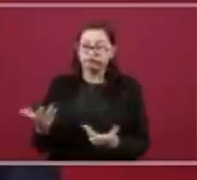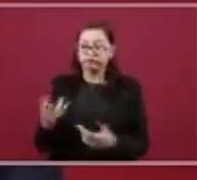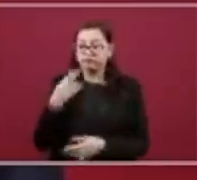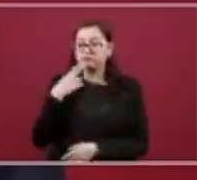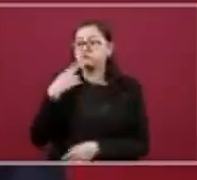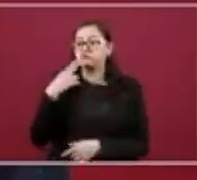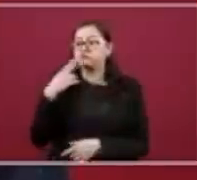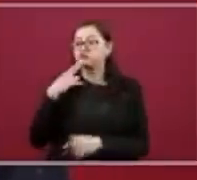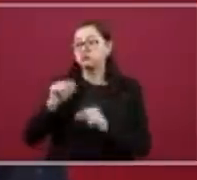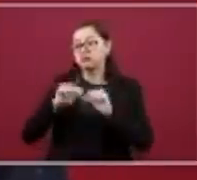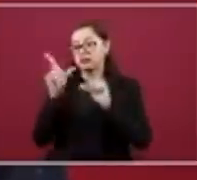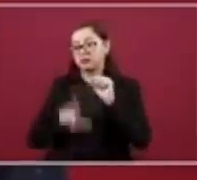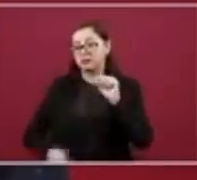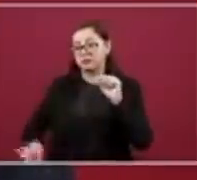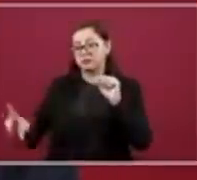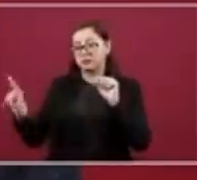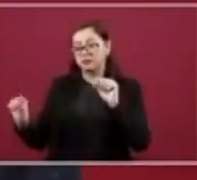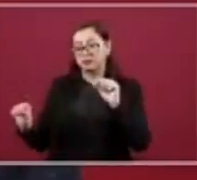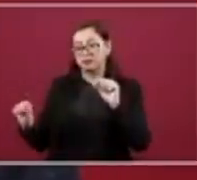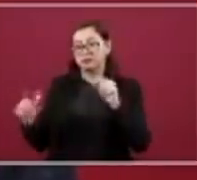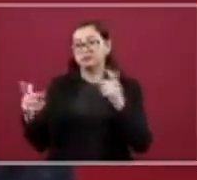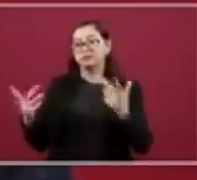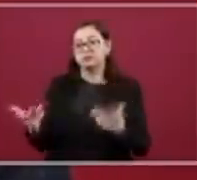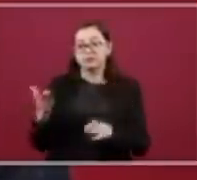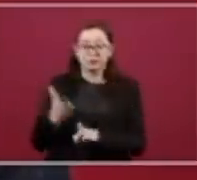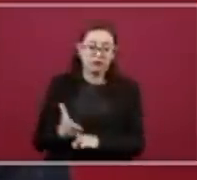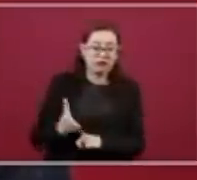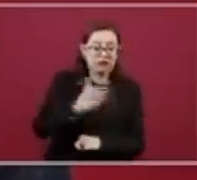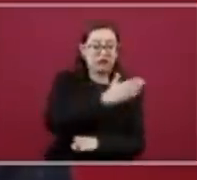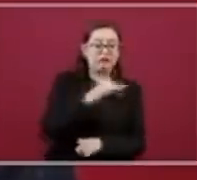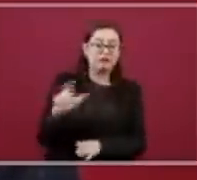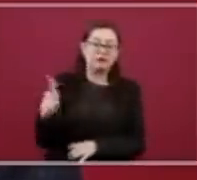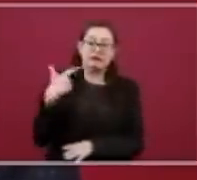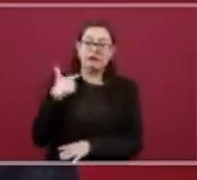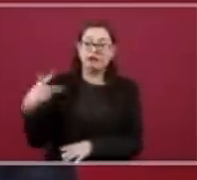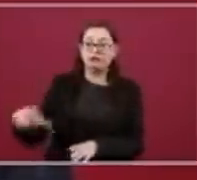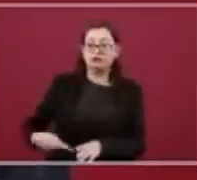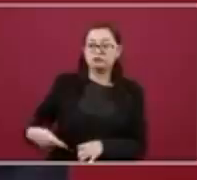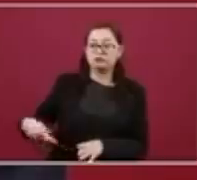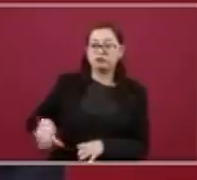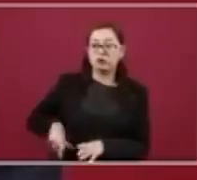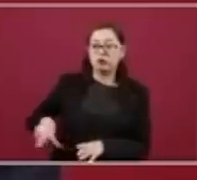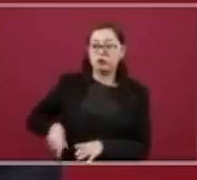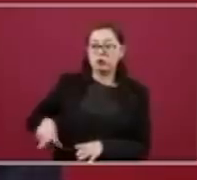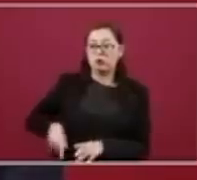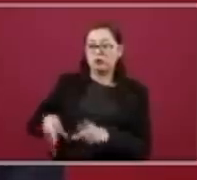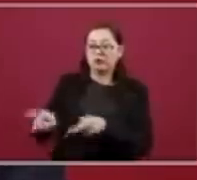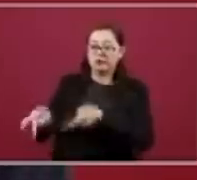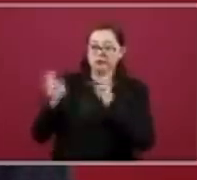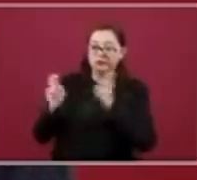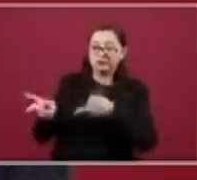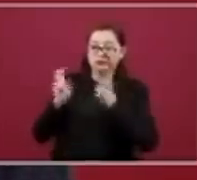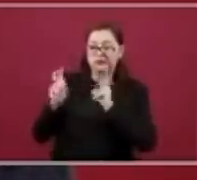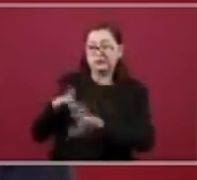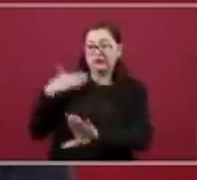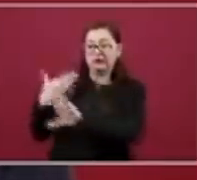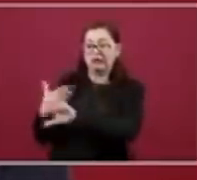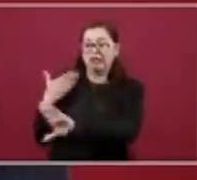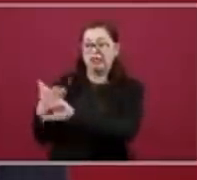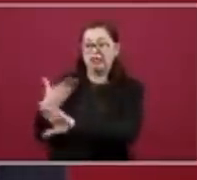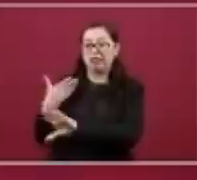consumimos gracias a la política neoliberal, a la política de pillaje, porque